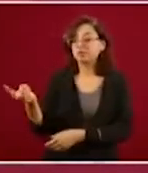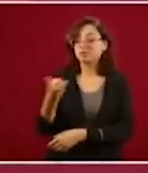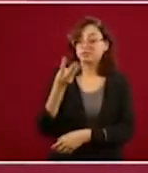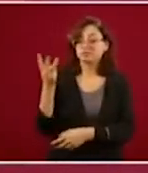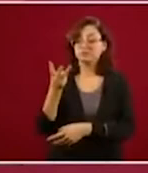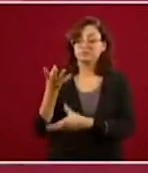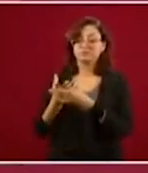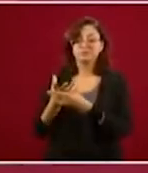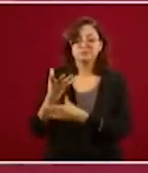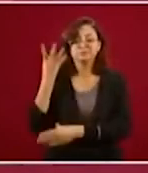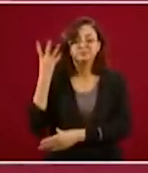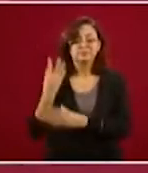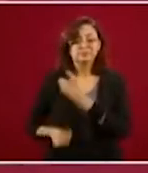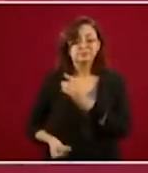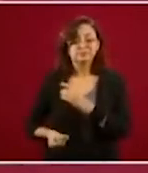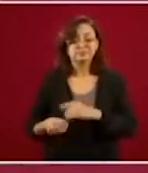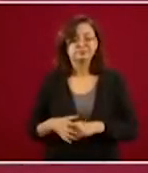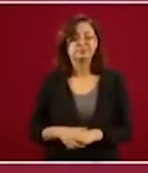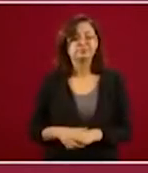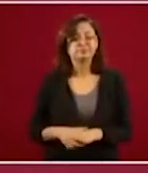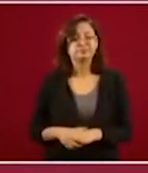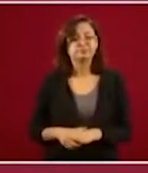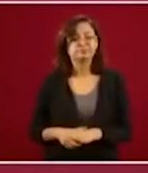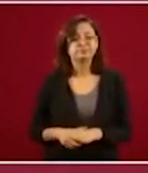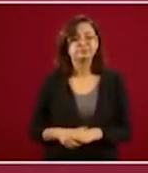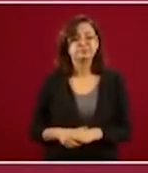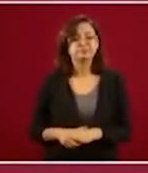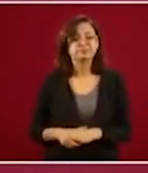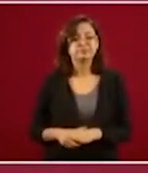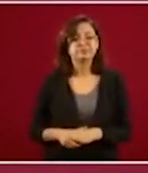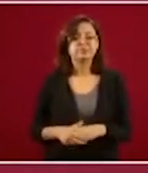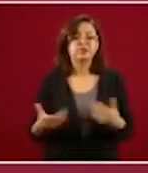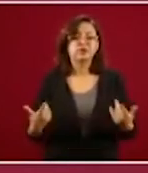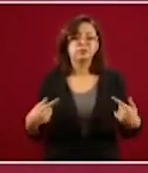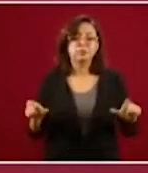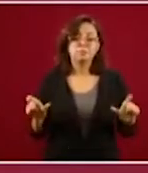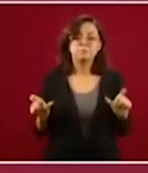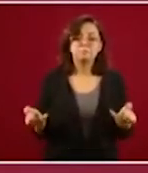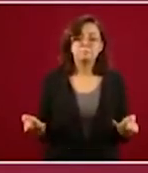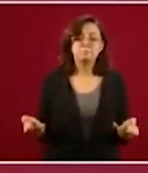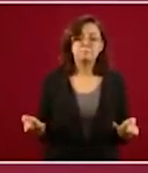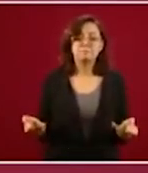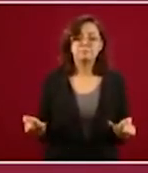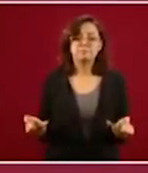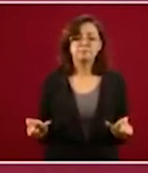pasaron como por cinco supuestos filtros